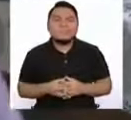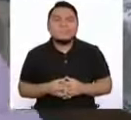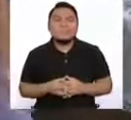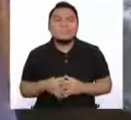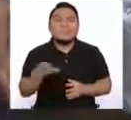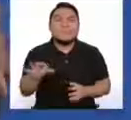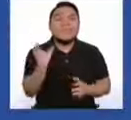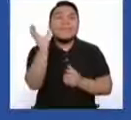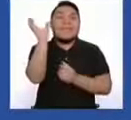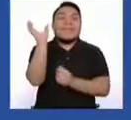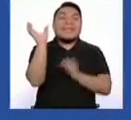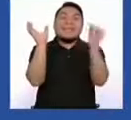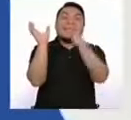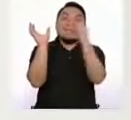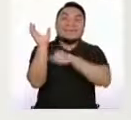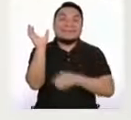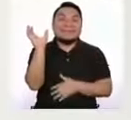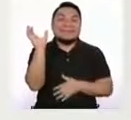¡Recapitulemos!